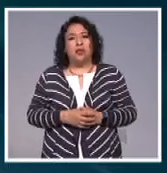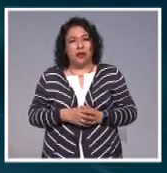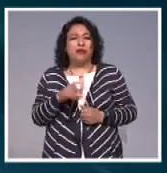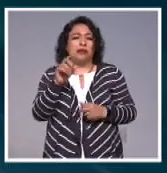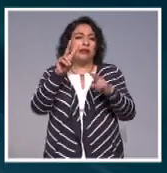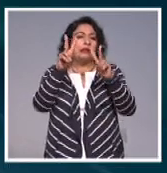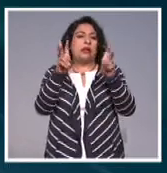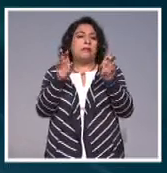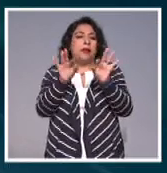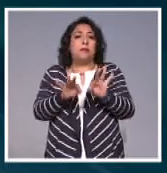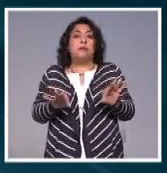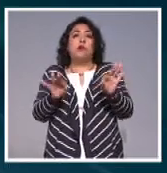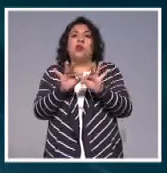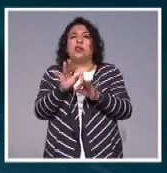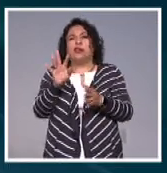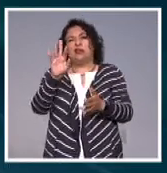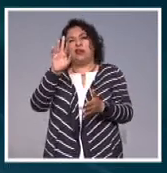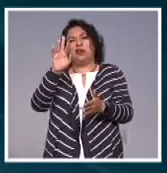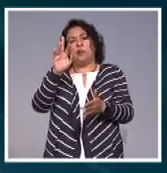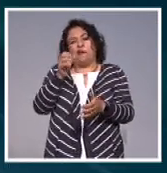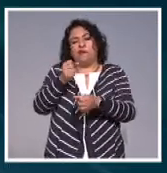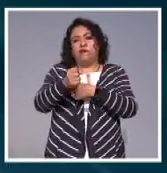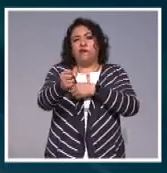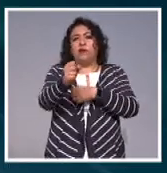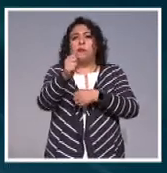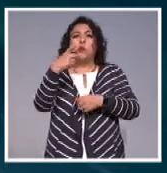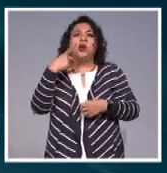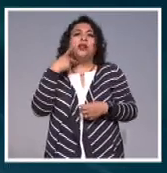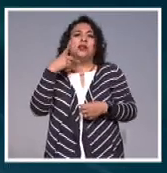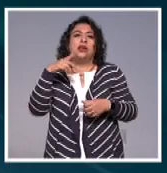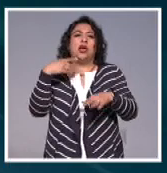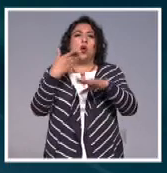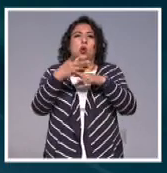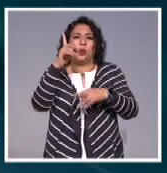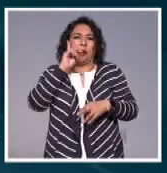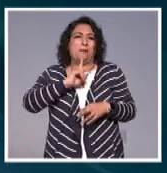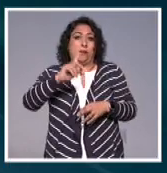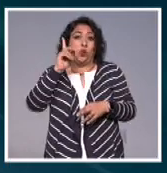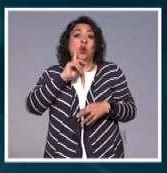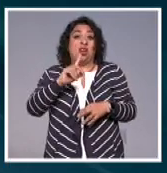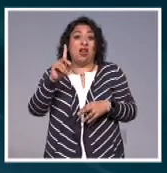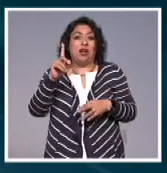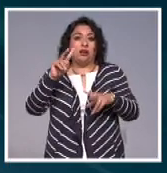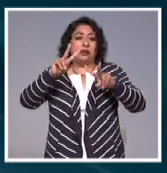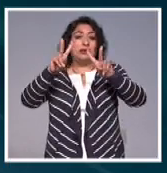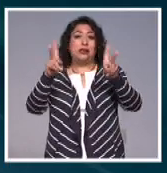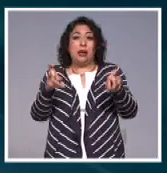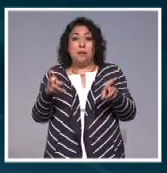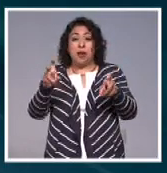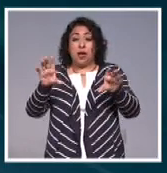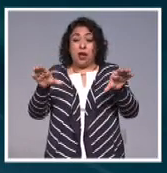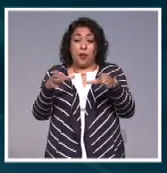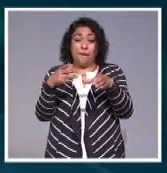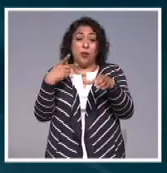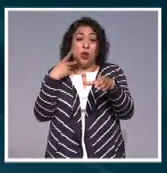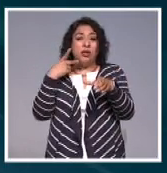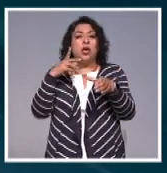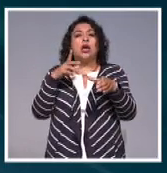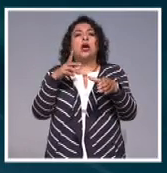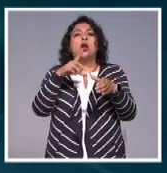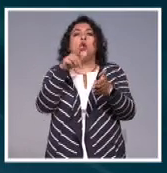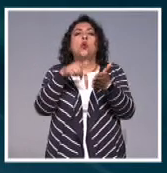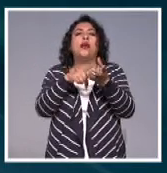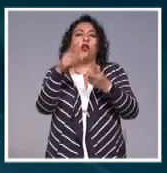Retomando un tema muy importante que es la violencia política contra las mujeres, es una película además que habla de violencia política en una comunidad indígena en